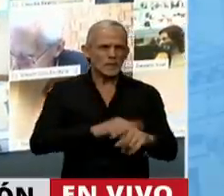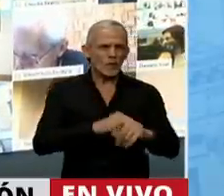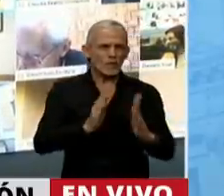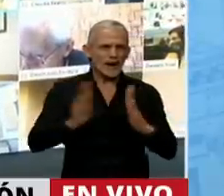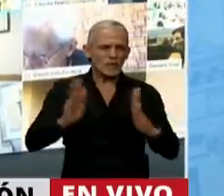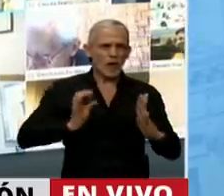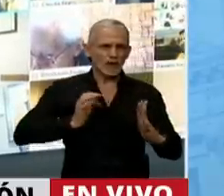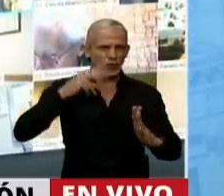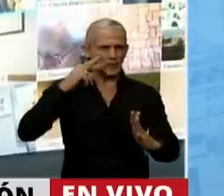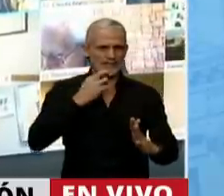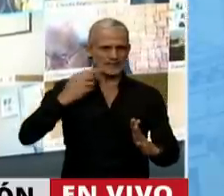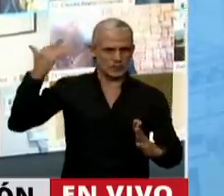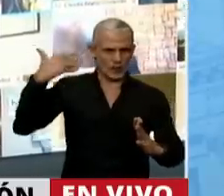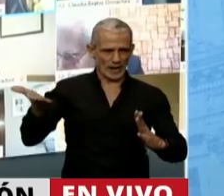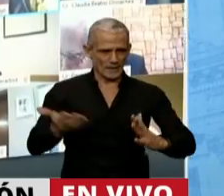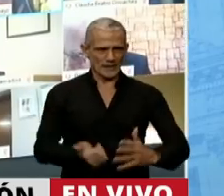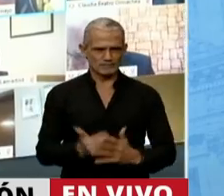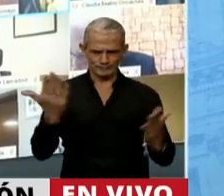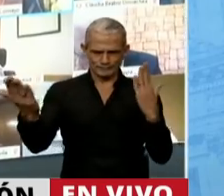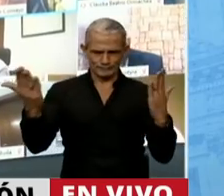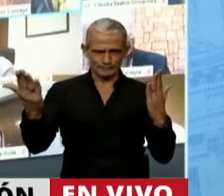del 2019.